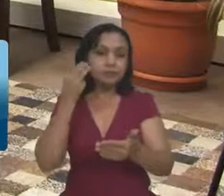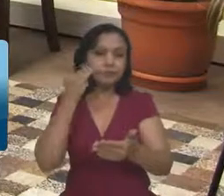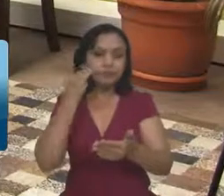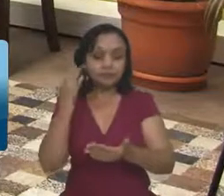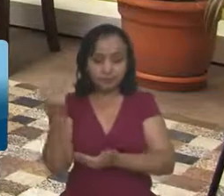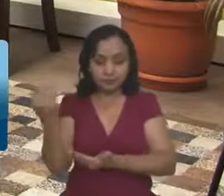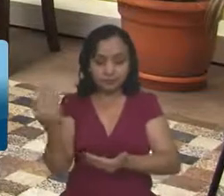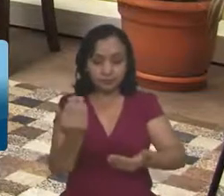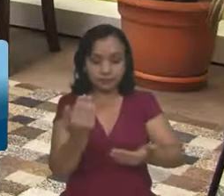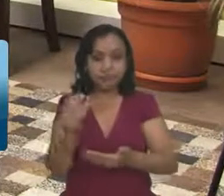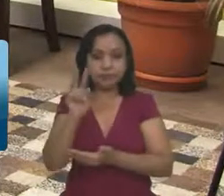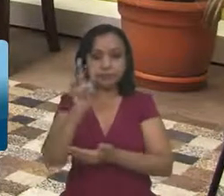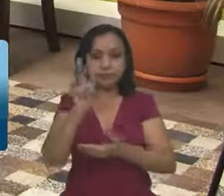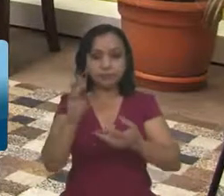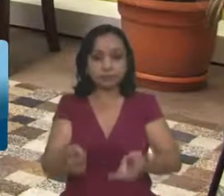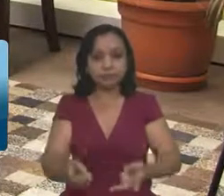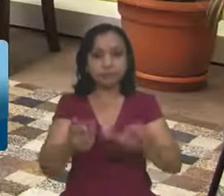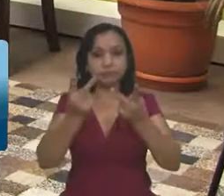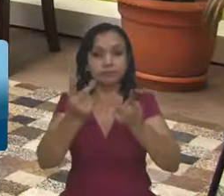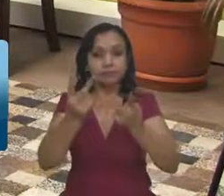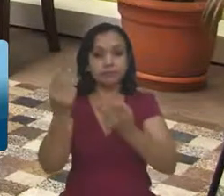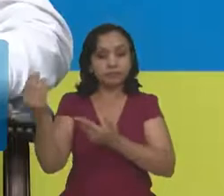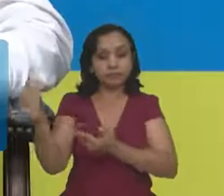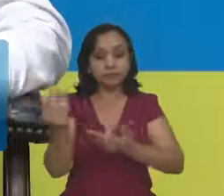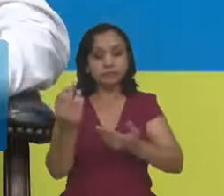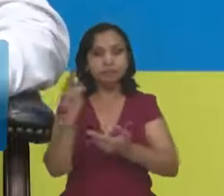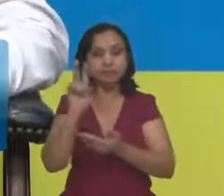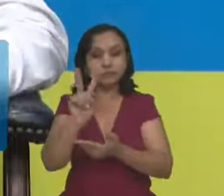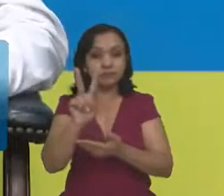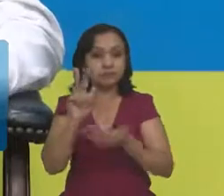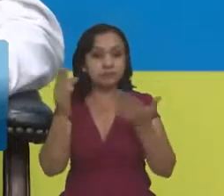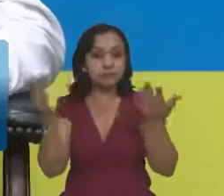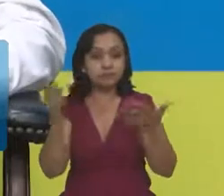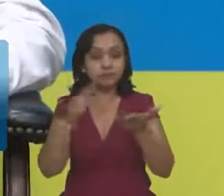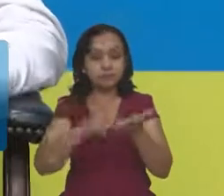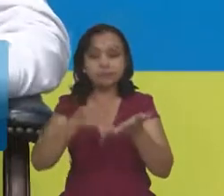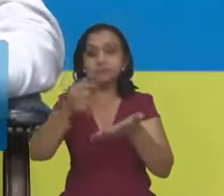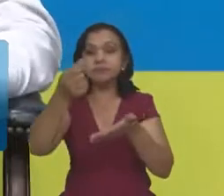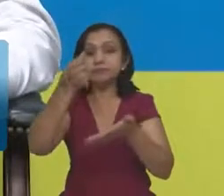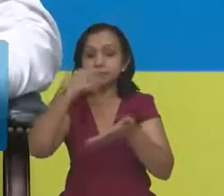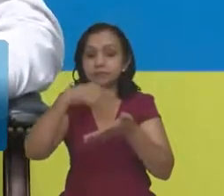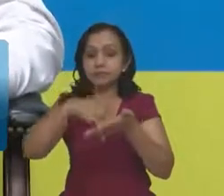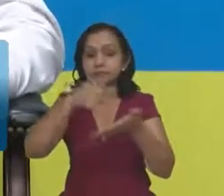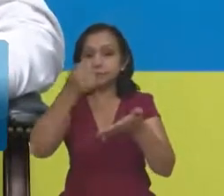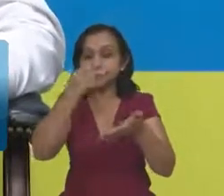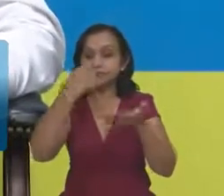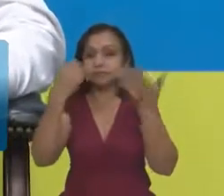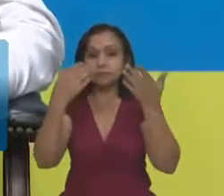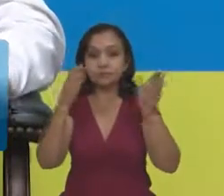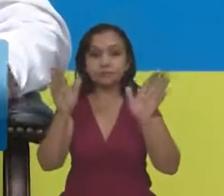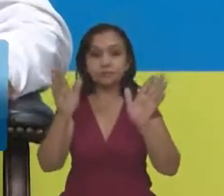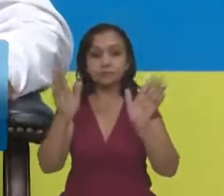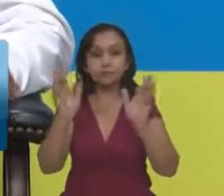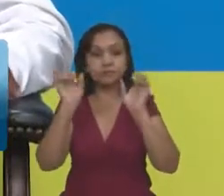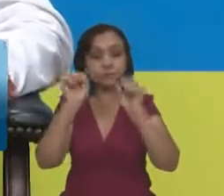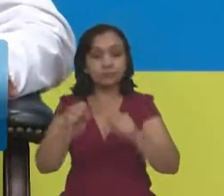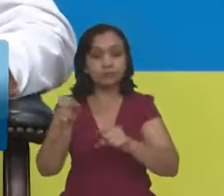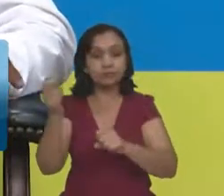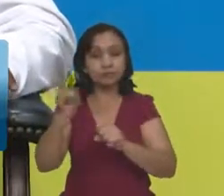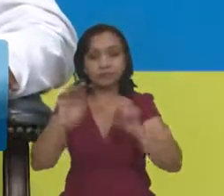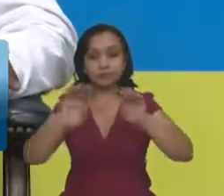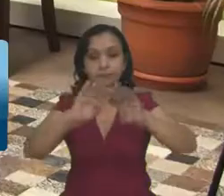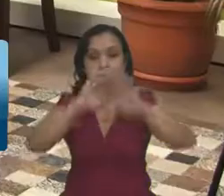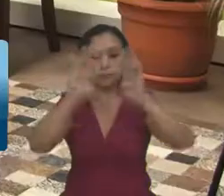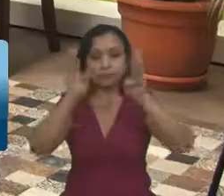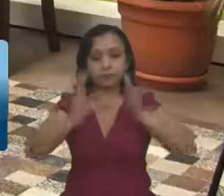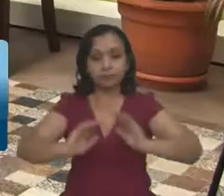Exactamente. La vida de la madre, la vida del niño, y me imagino que los fármacos, no todo tipo de fármacos, son aplicables a la mujer